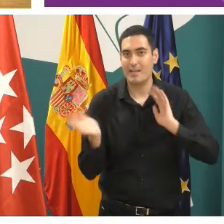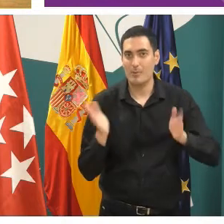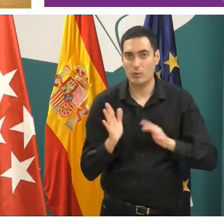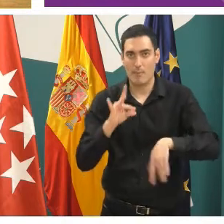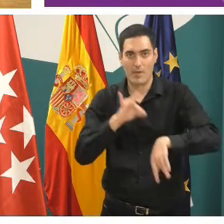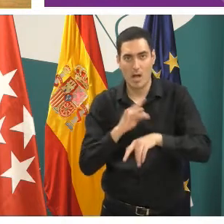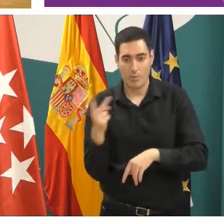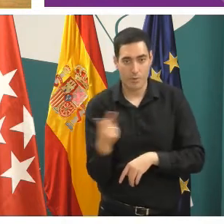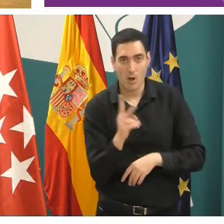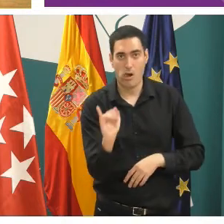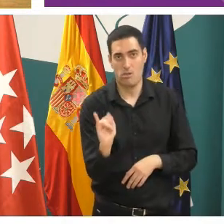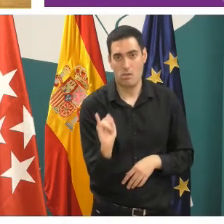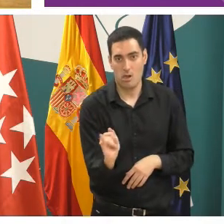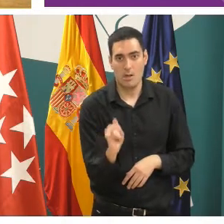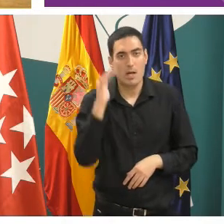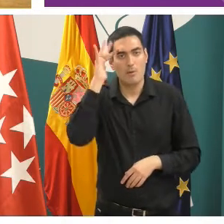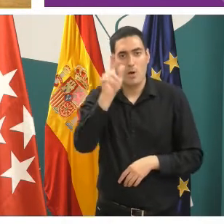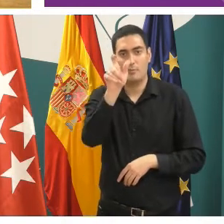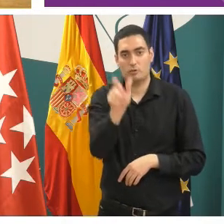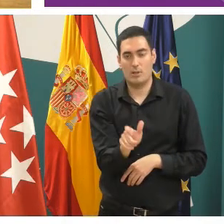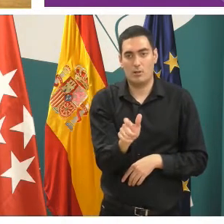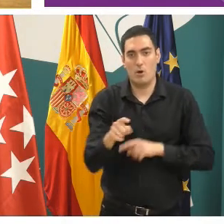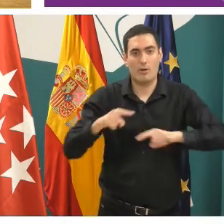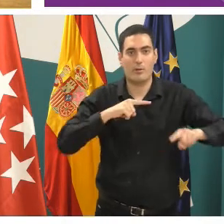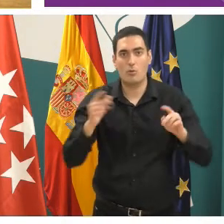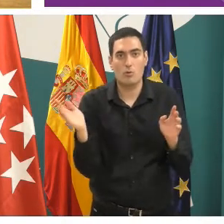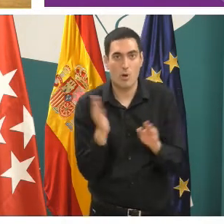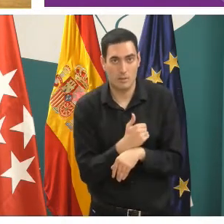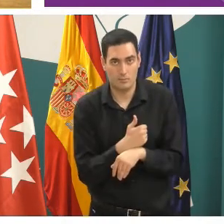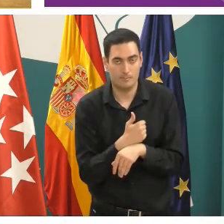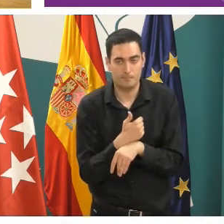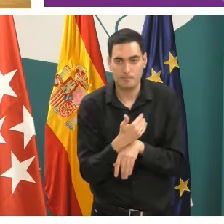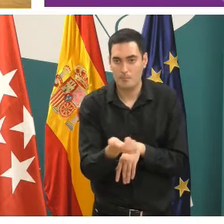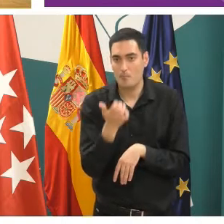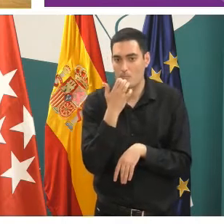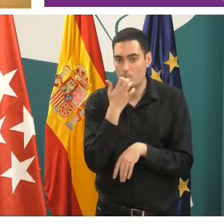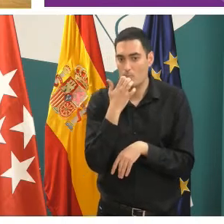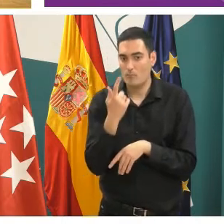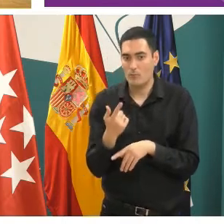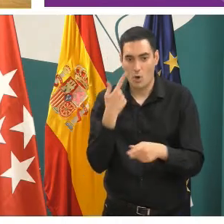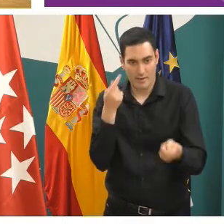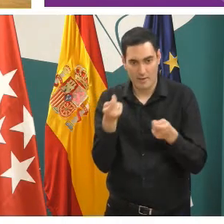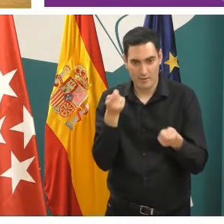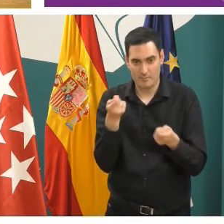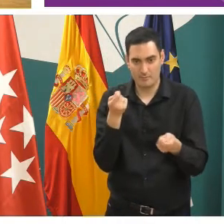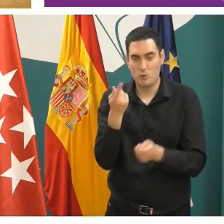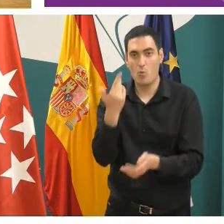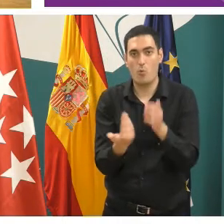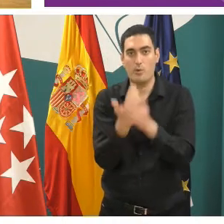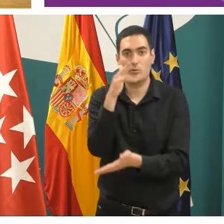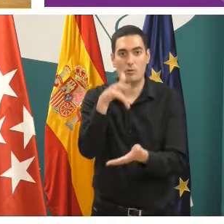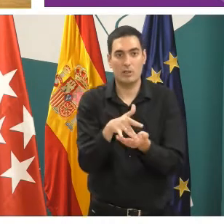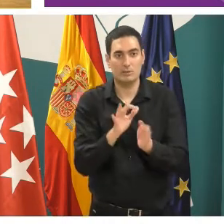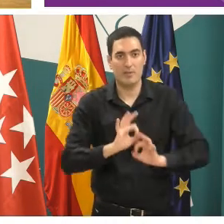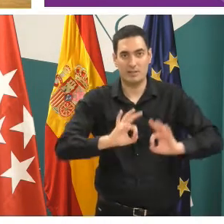médicas. Entonces, imaginaos lo que es para una persona que no haya esa coordinación, ¿no?, que tenga que ir un día a un especialista, otro día a